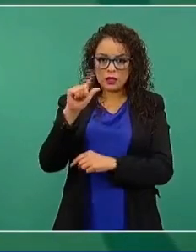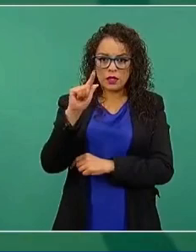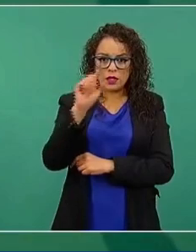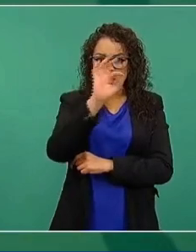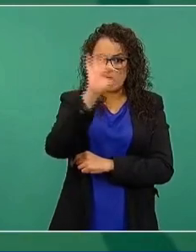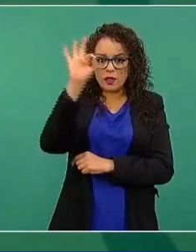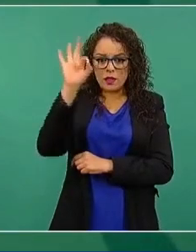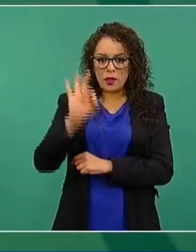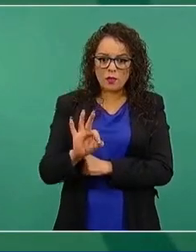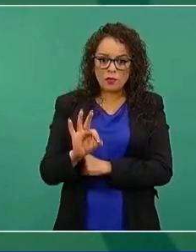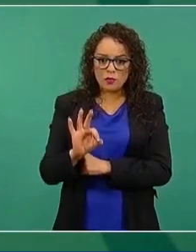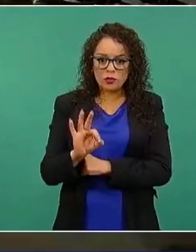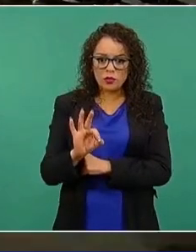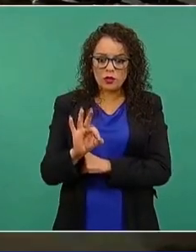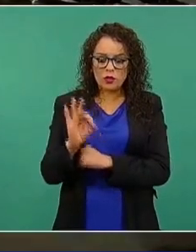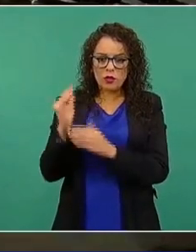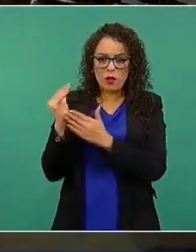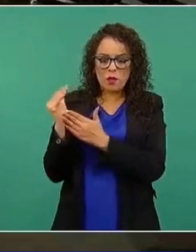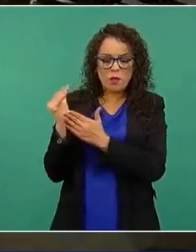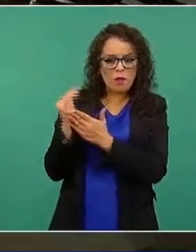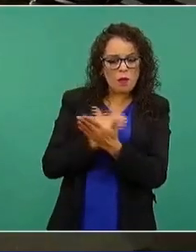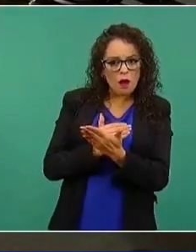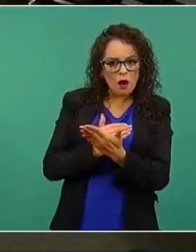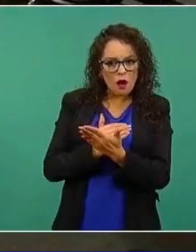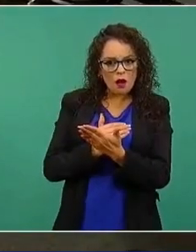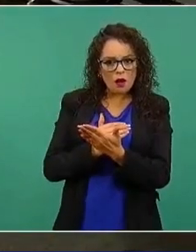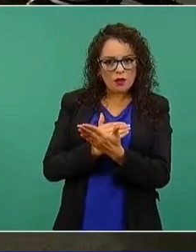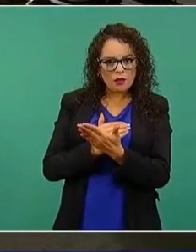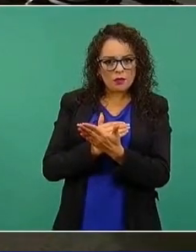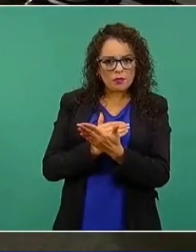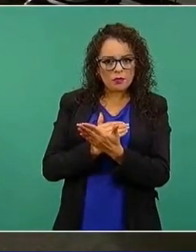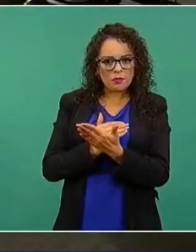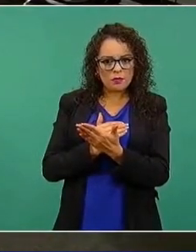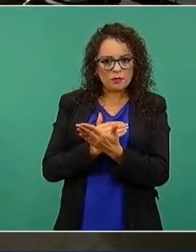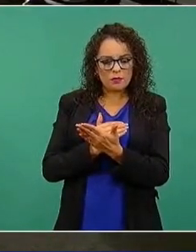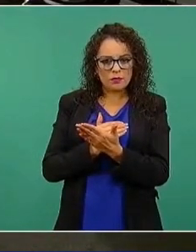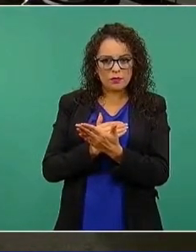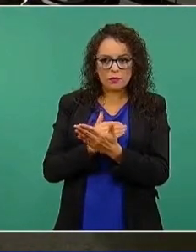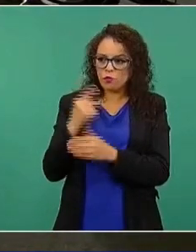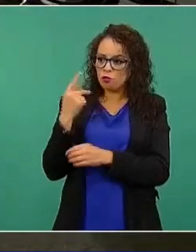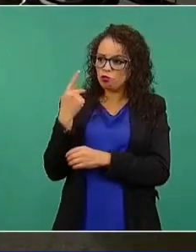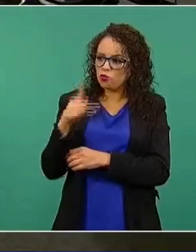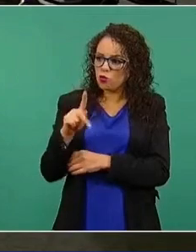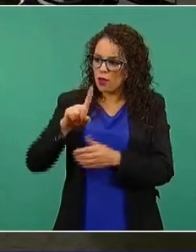70% de su poder adquisitivo, de su poder de compra.